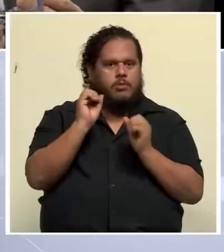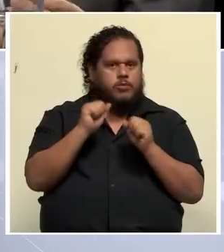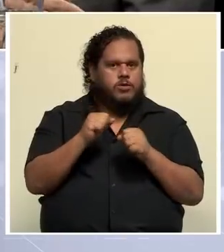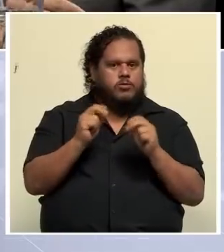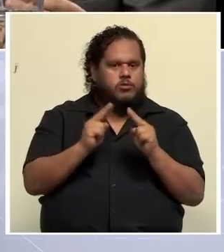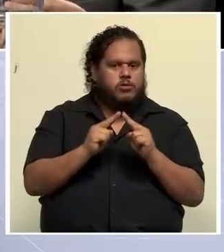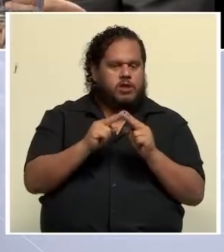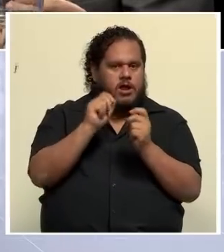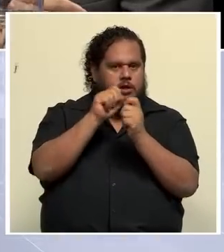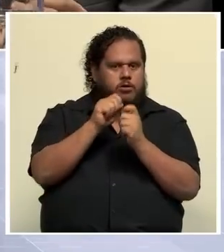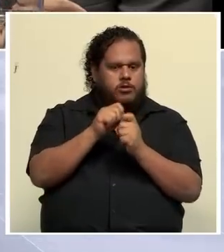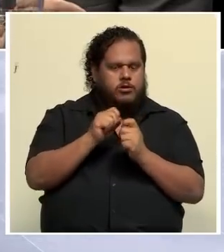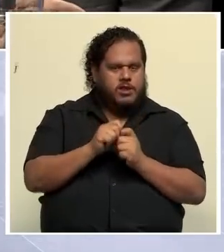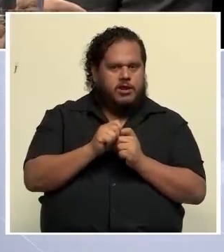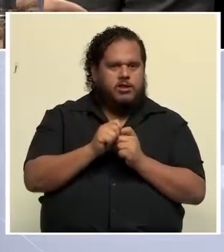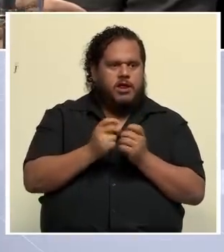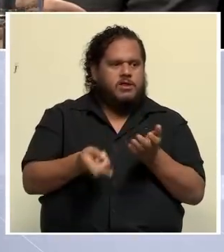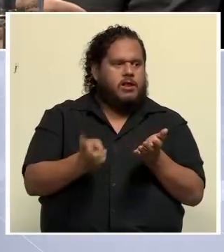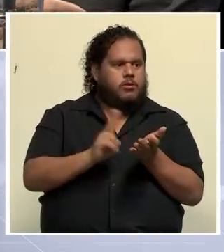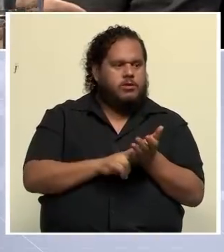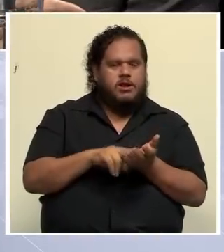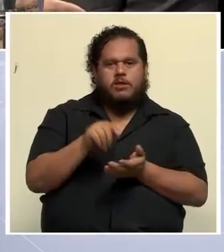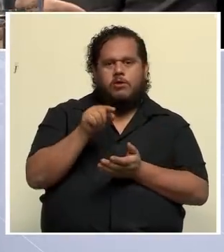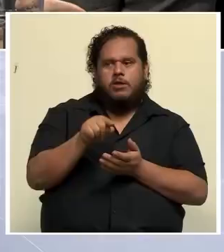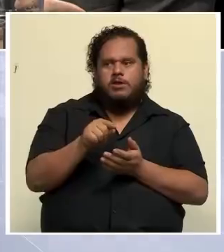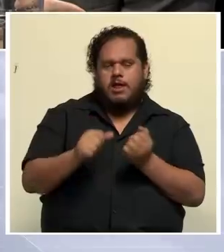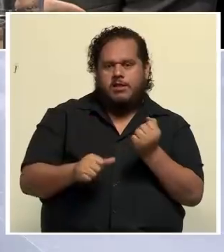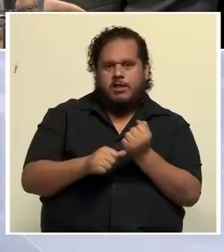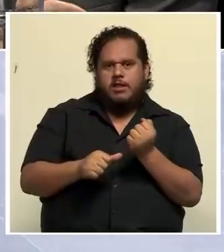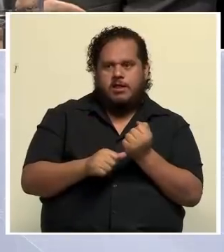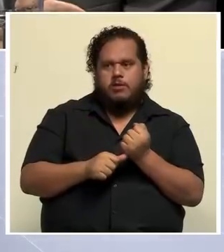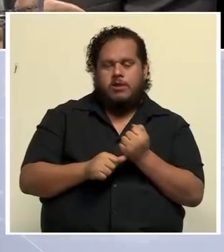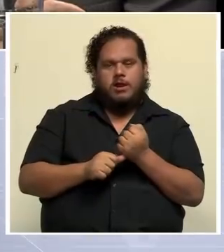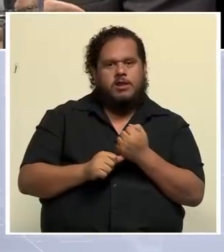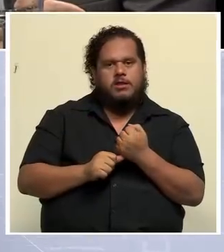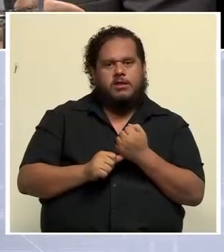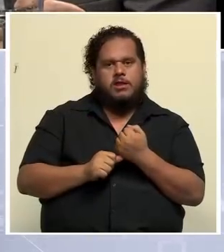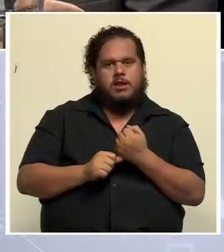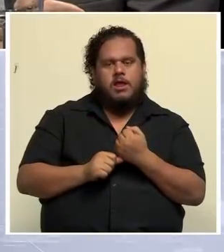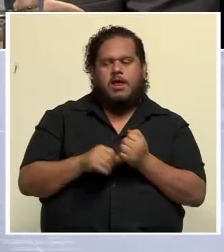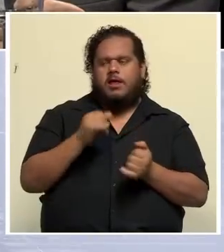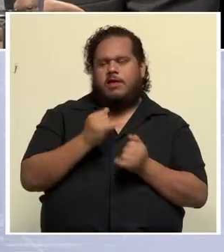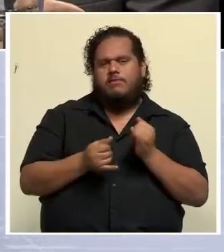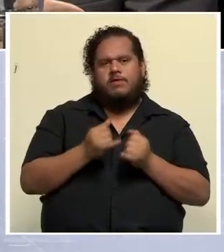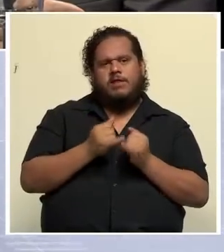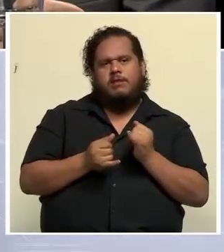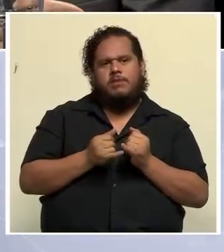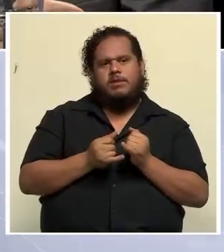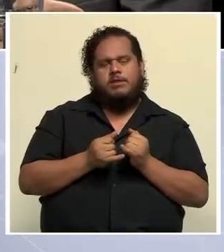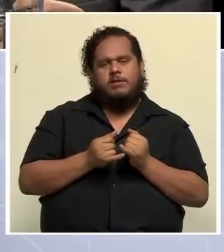conocer los detalles del contrato, de esas asesorías que finalmente